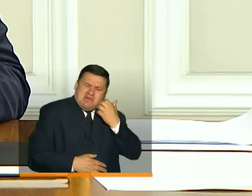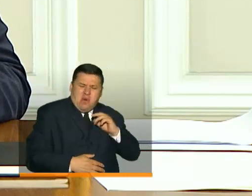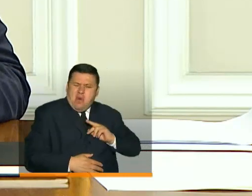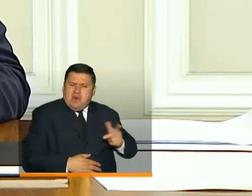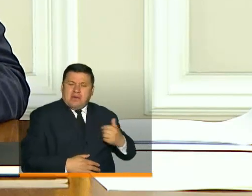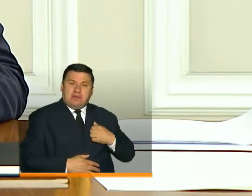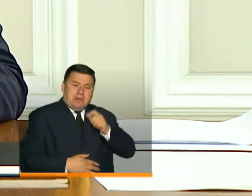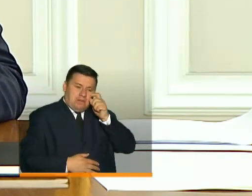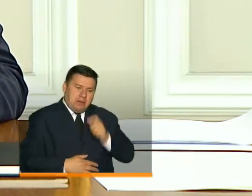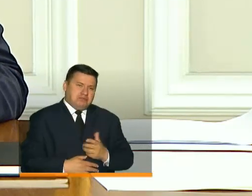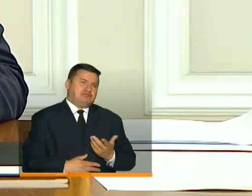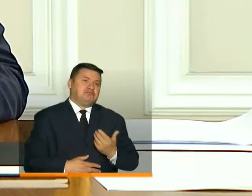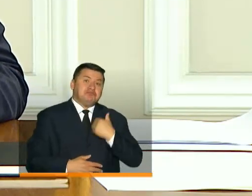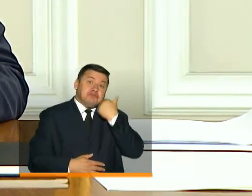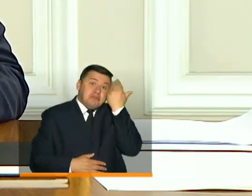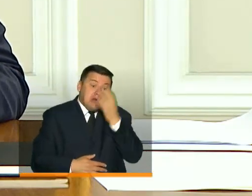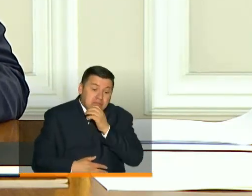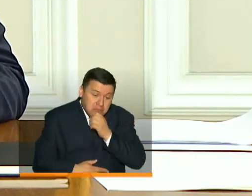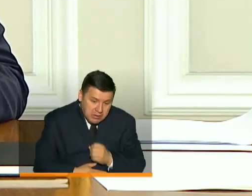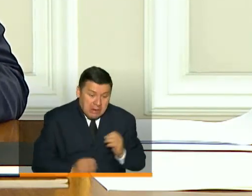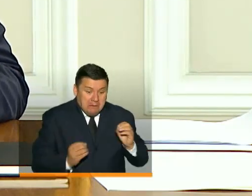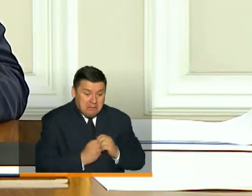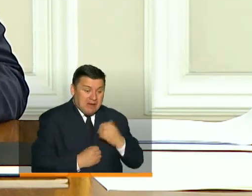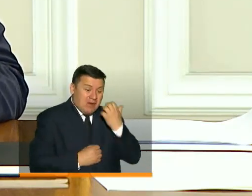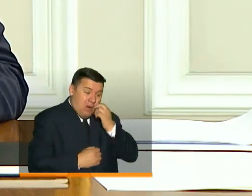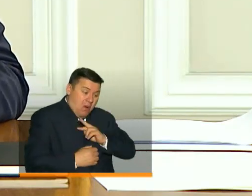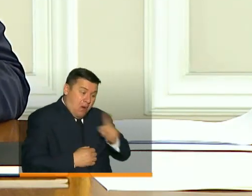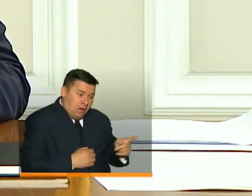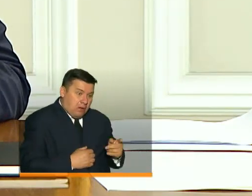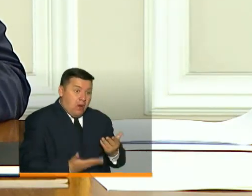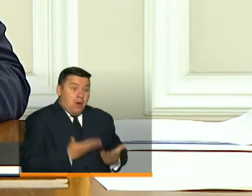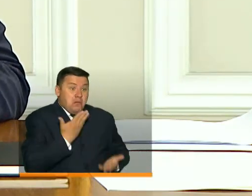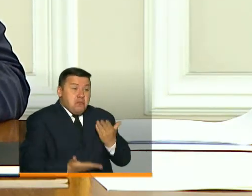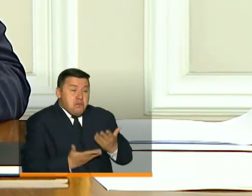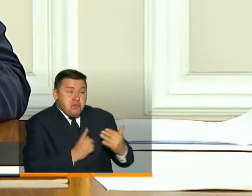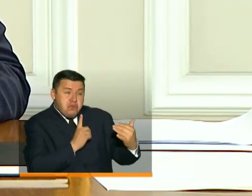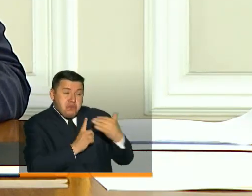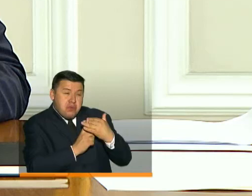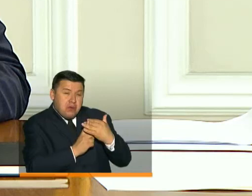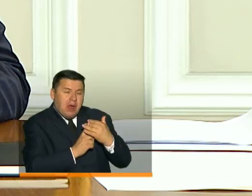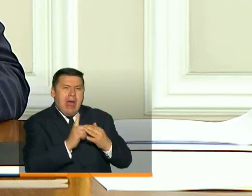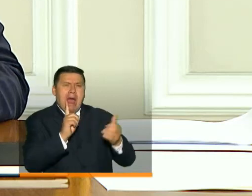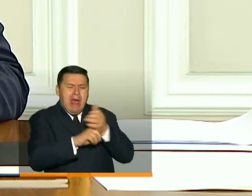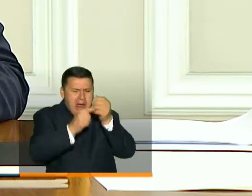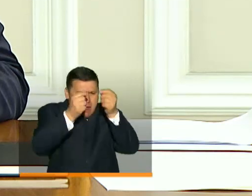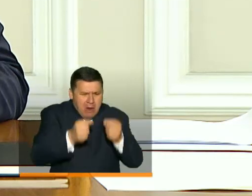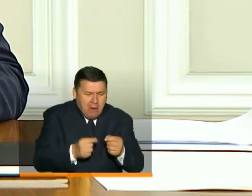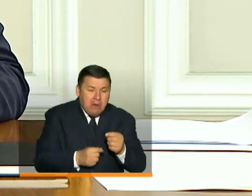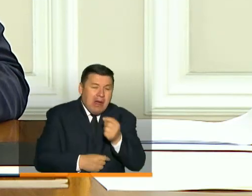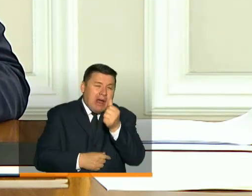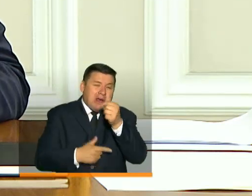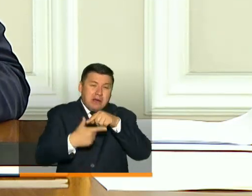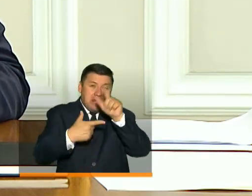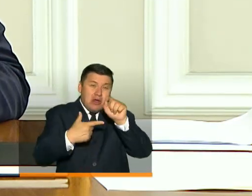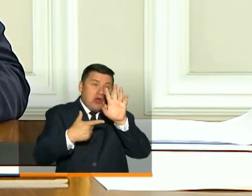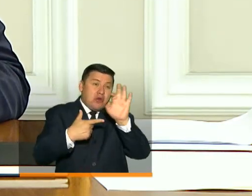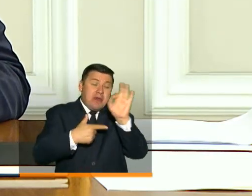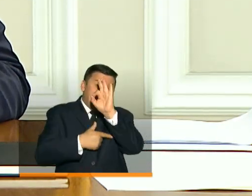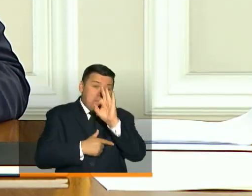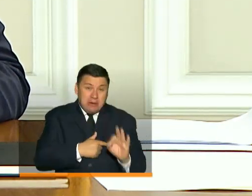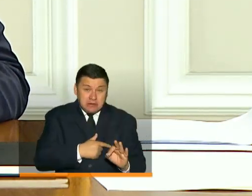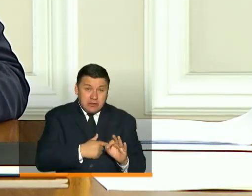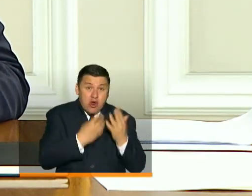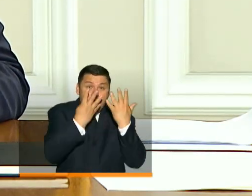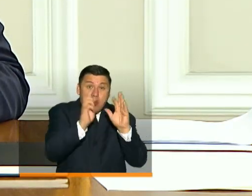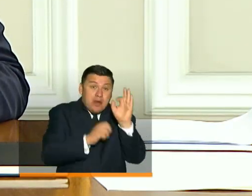es una persona también mayor, ¿qué posibilidades tiene de fallecer? Y miren lo que nos hemos encontrado, cerca del 90% de